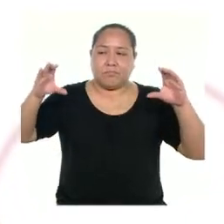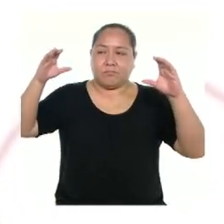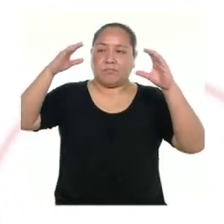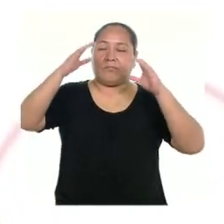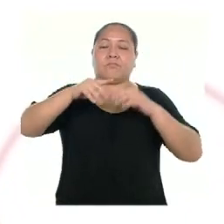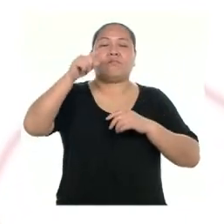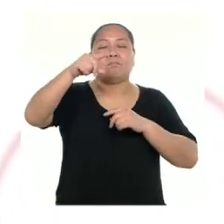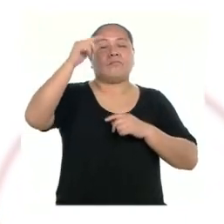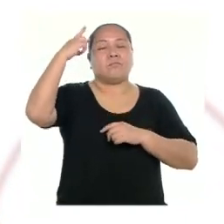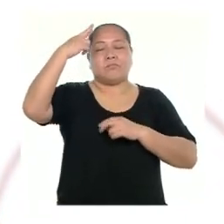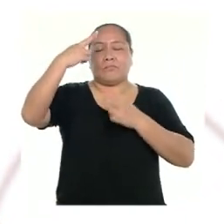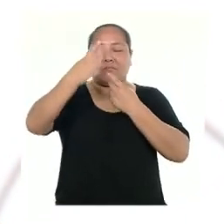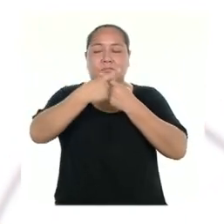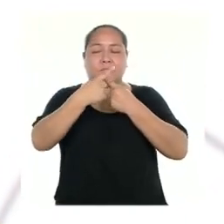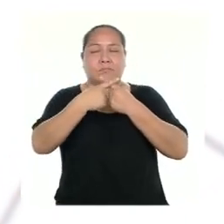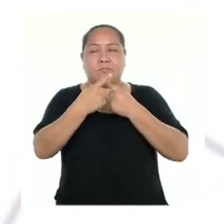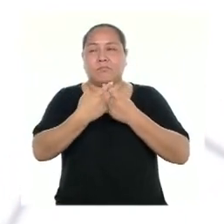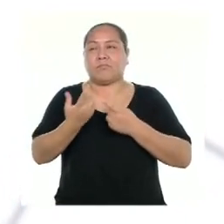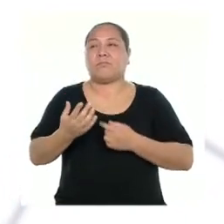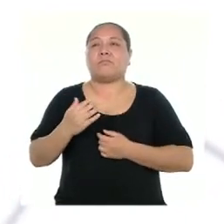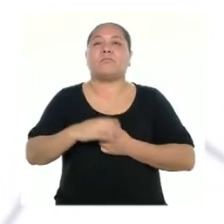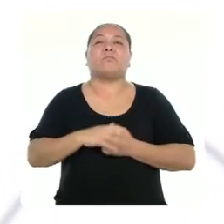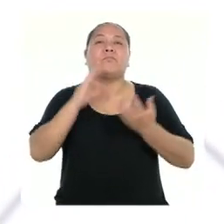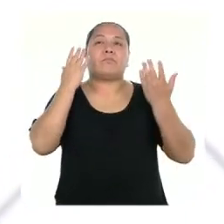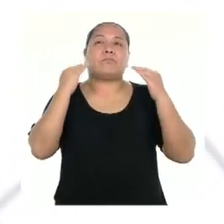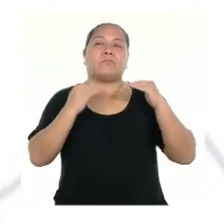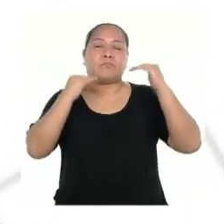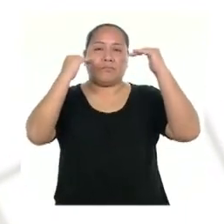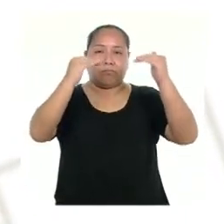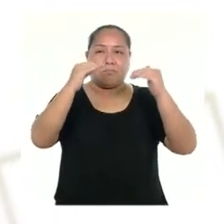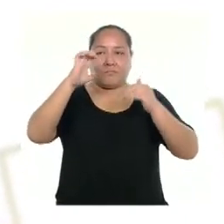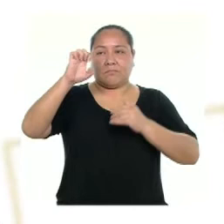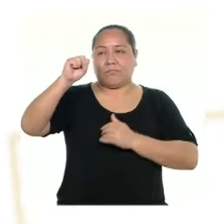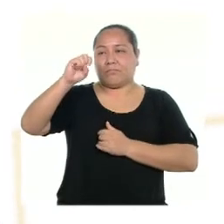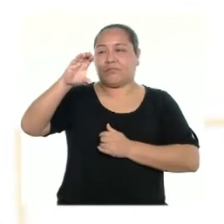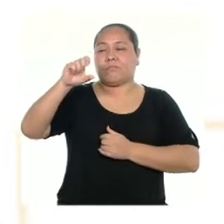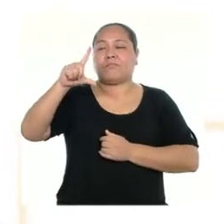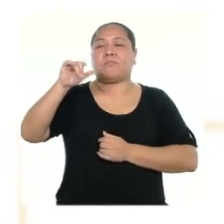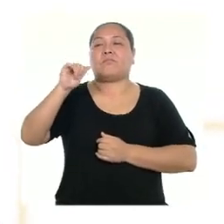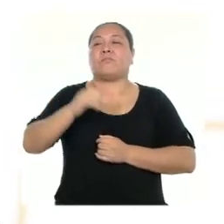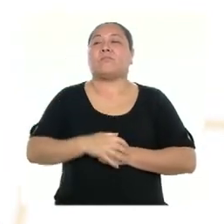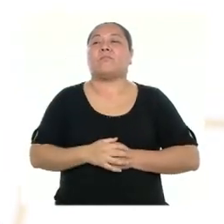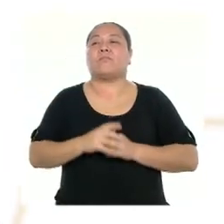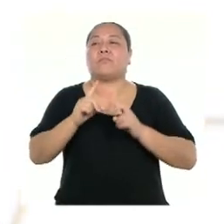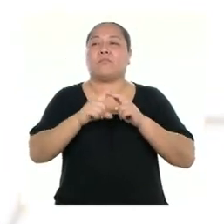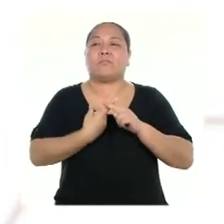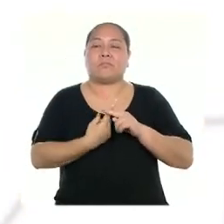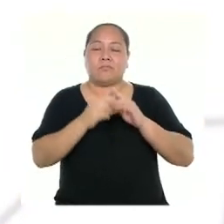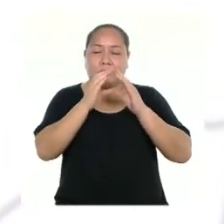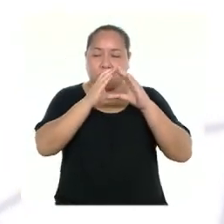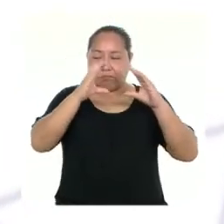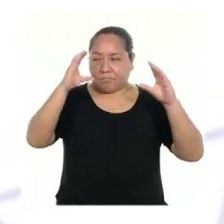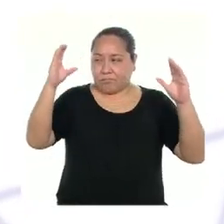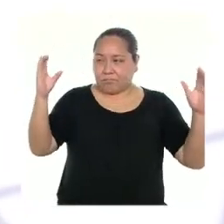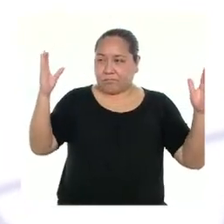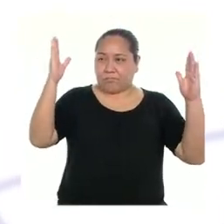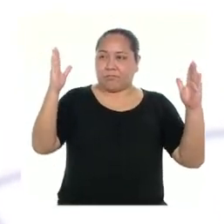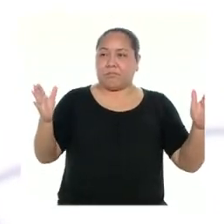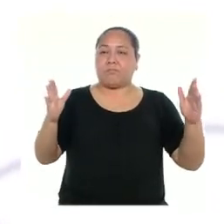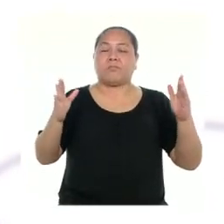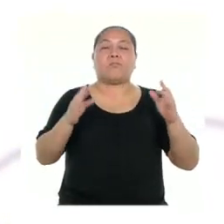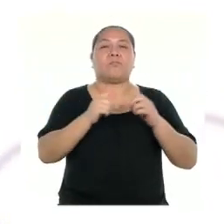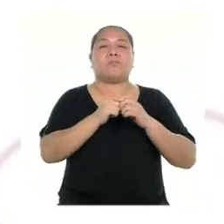ello, multiplicamos por su equivalencia en la escala gráfica. Empecemos por el largo del rectángulo que